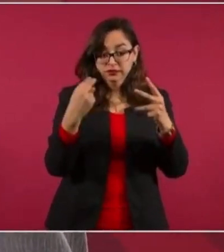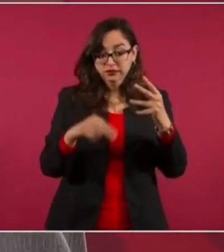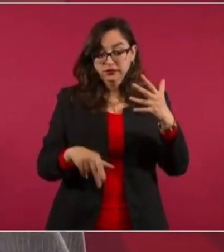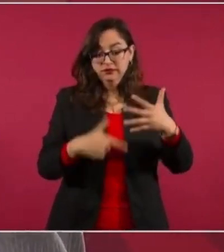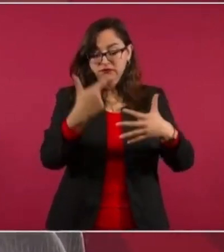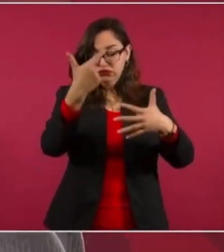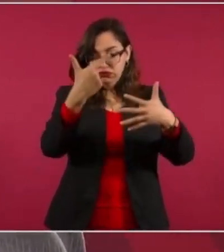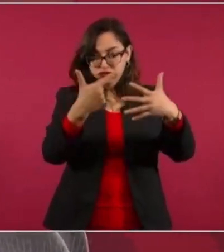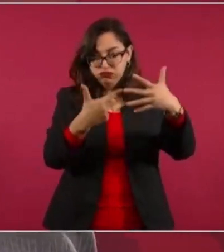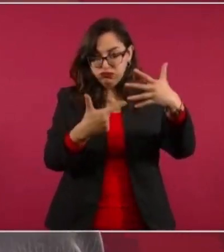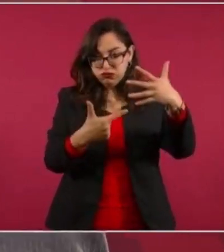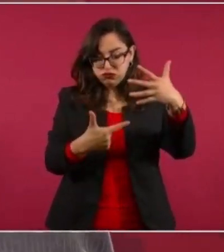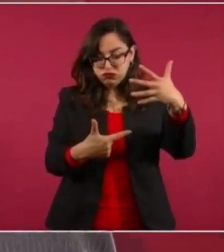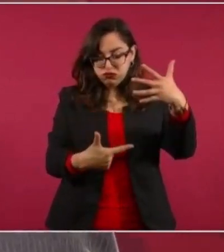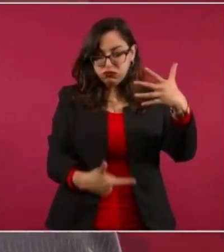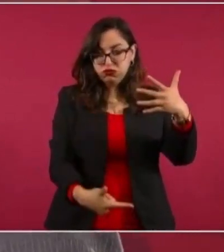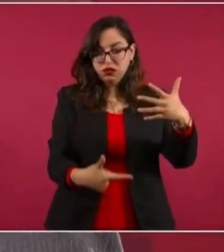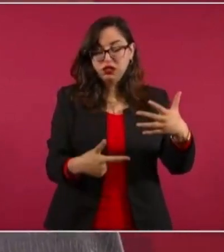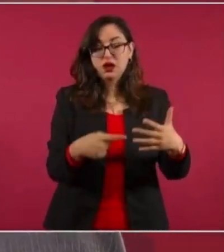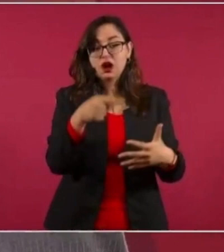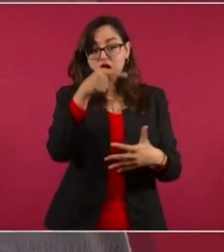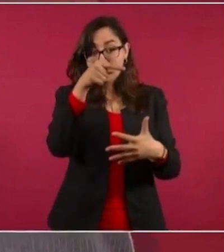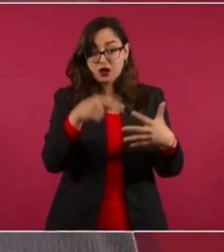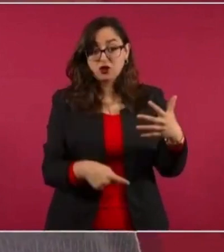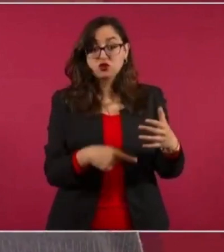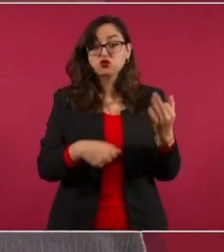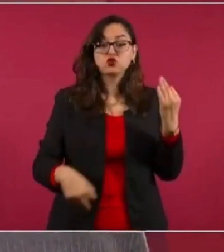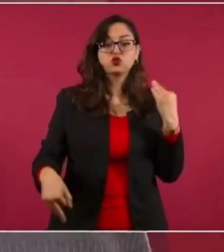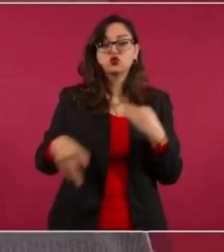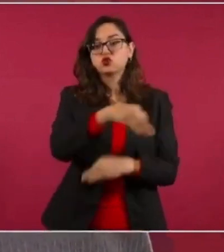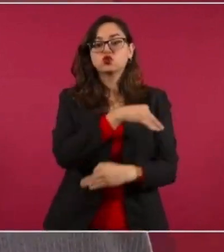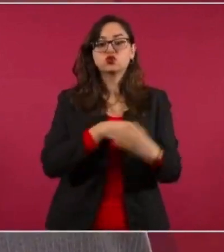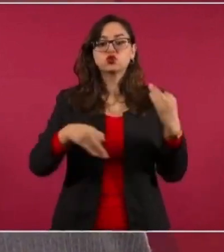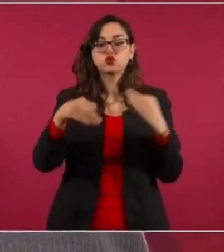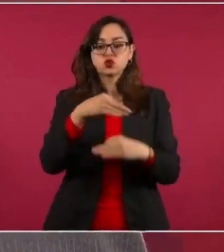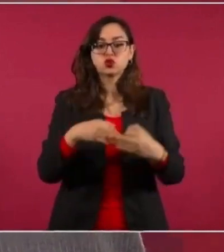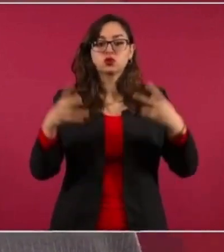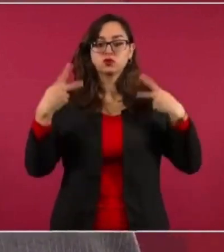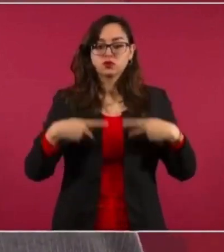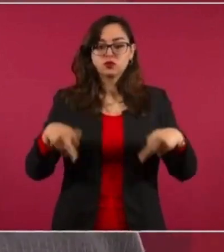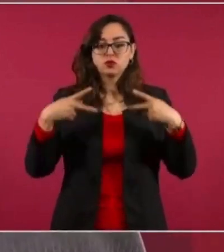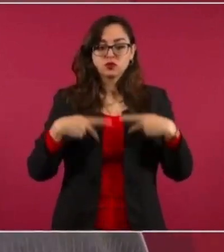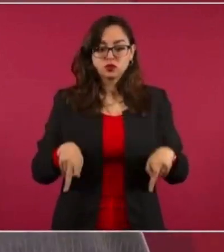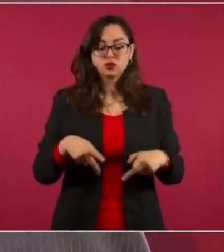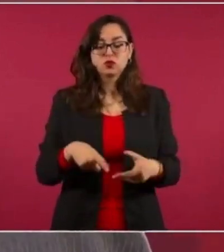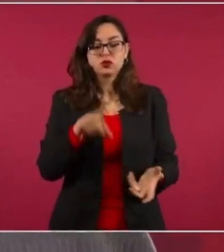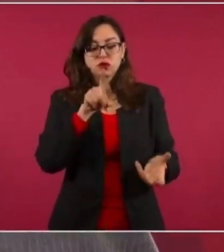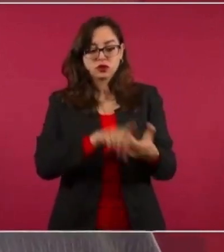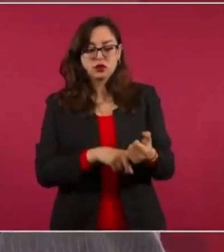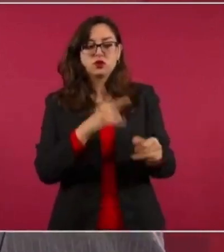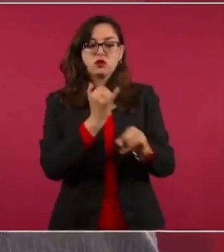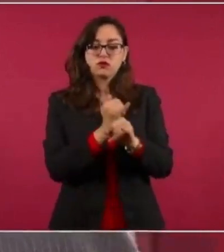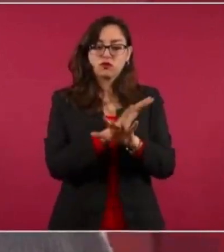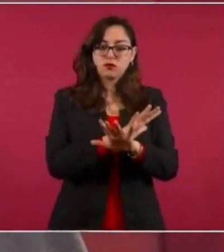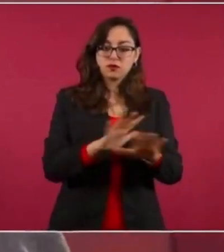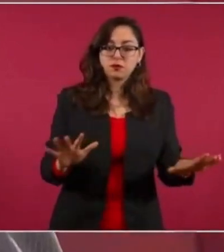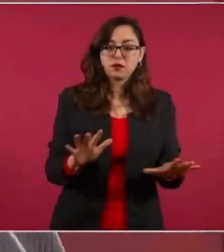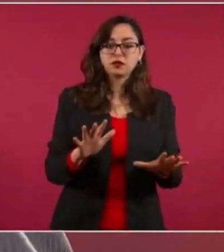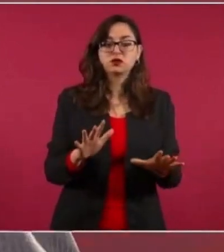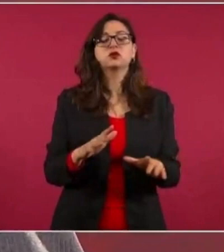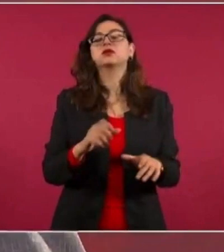en el documento y en los anexos, pero sobre todo en el